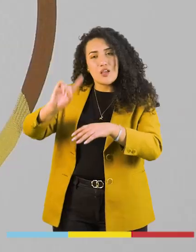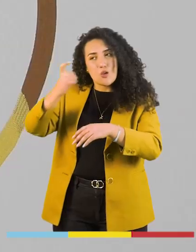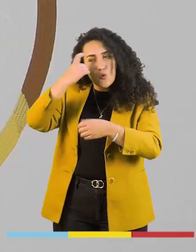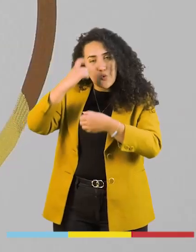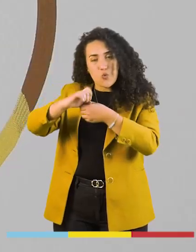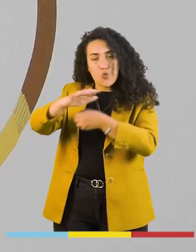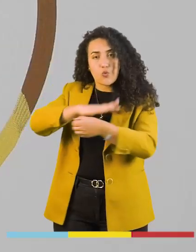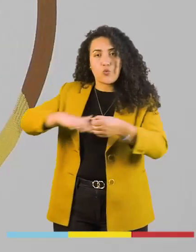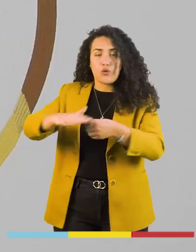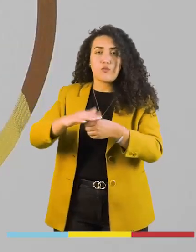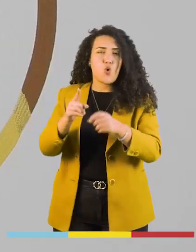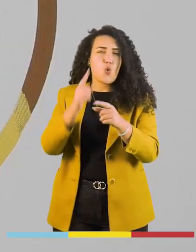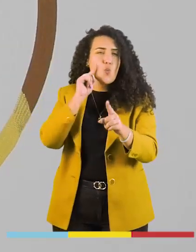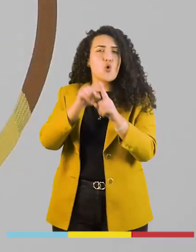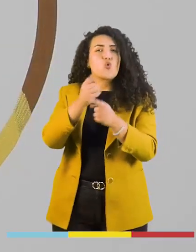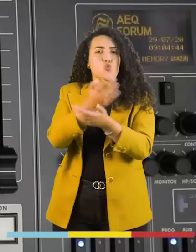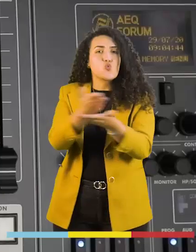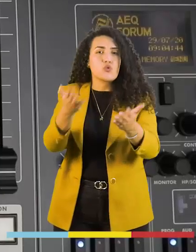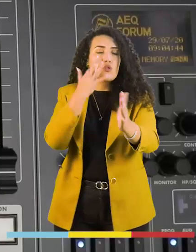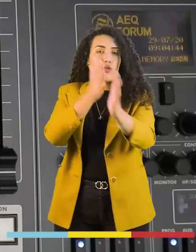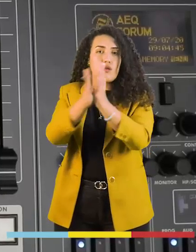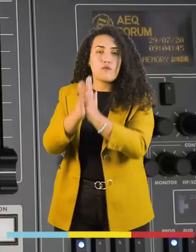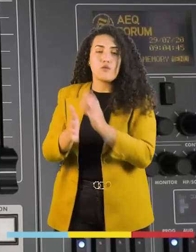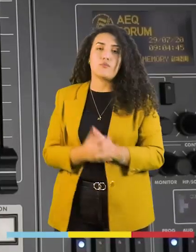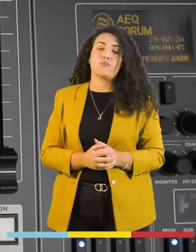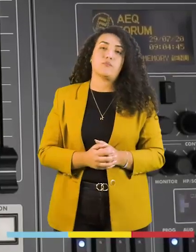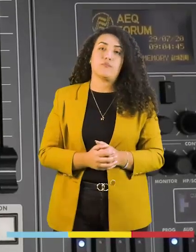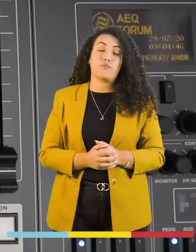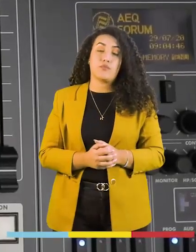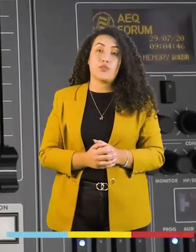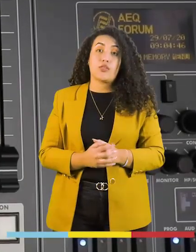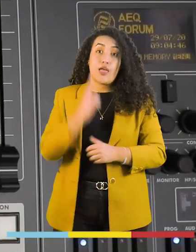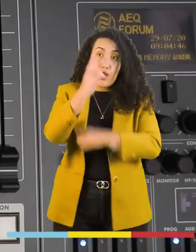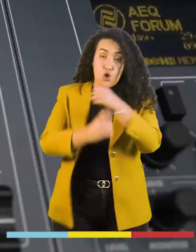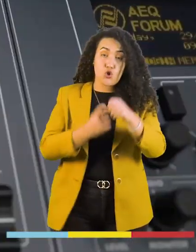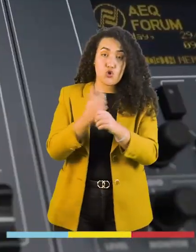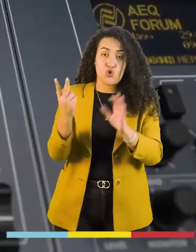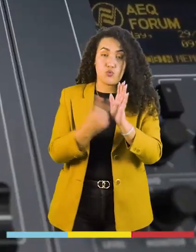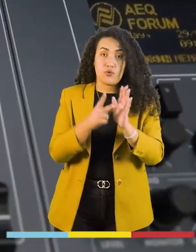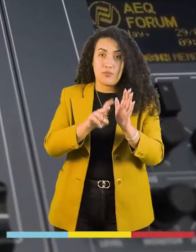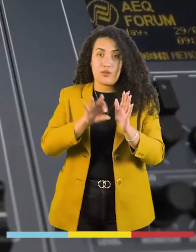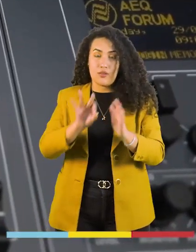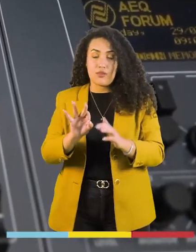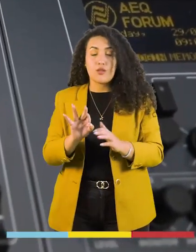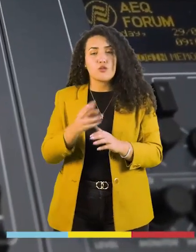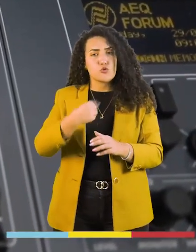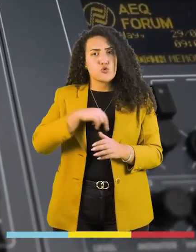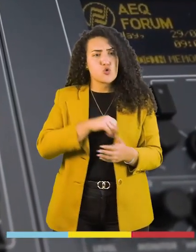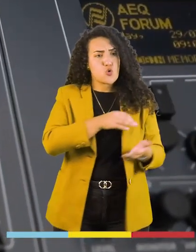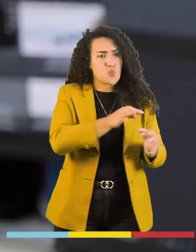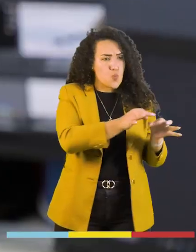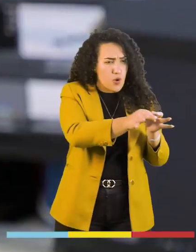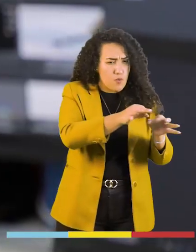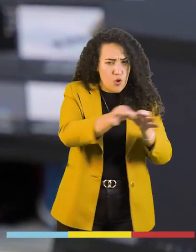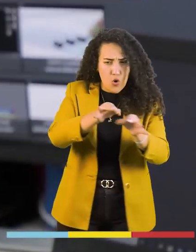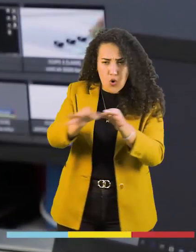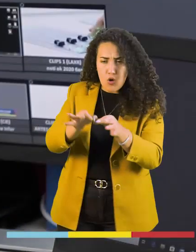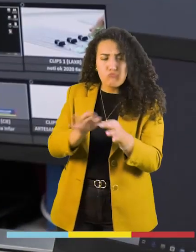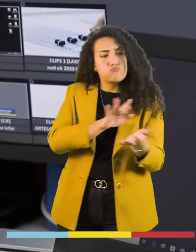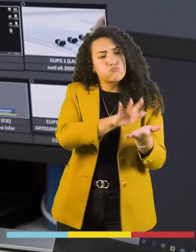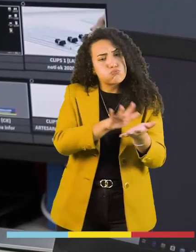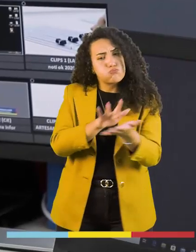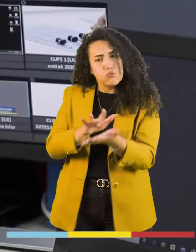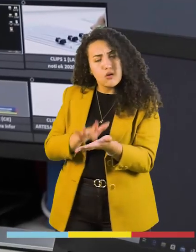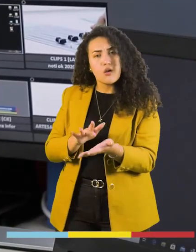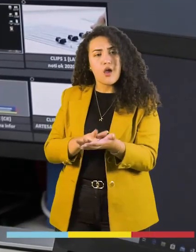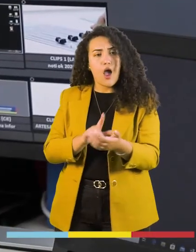periodista, estoy vinculado a la emisora desde que nació y llevo 7 años en la gobernación de Cundinamarca. El Dorado Radio